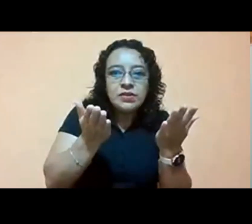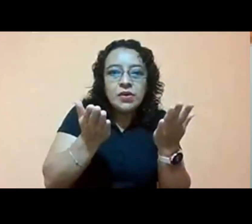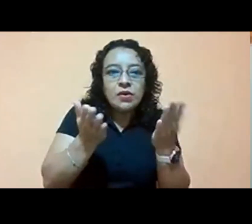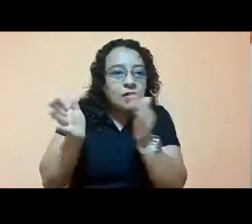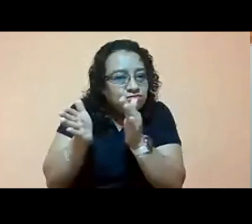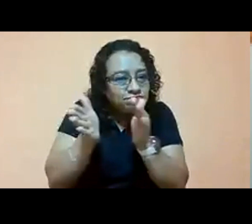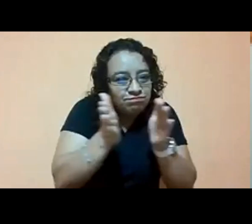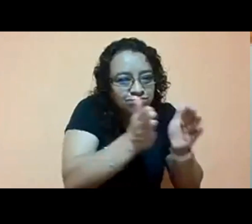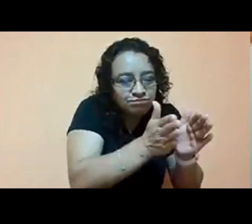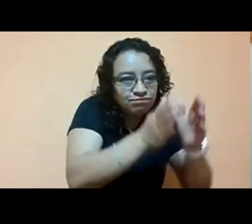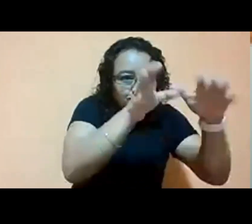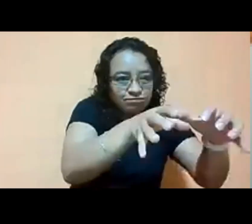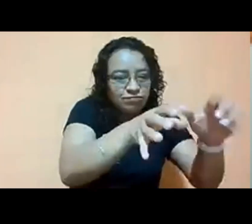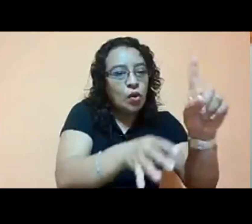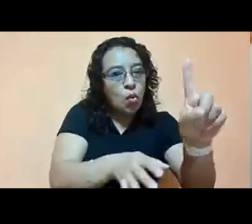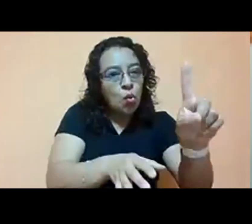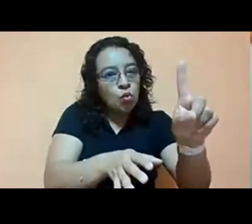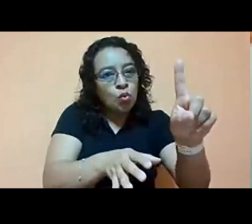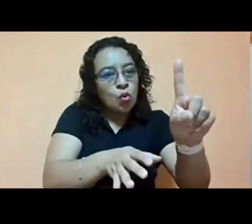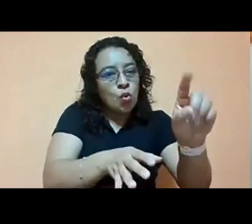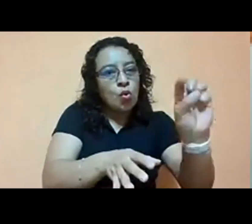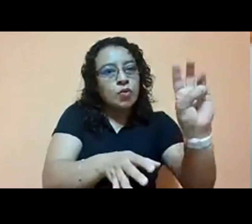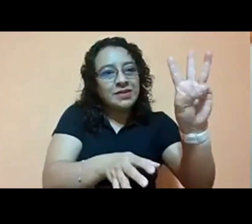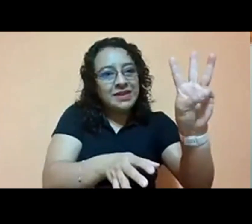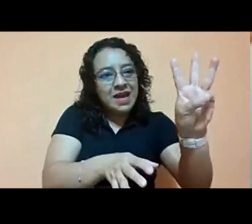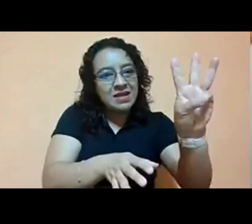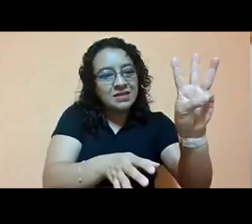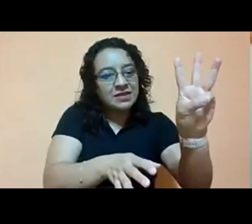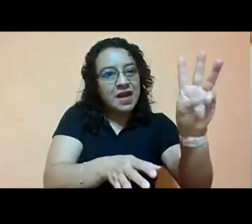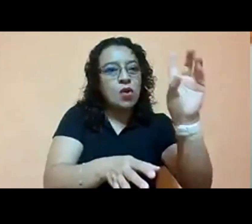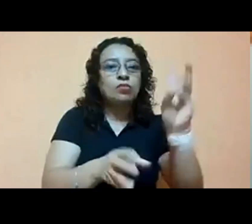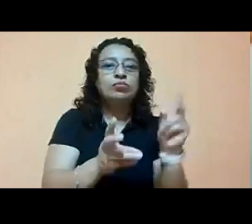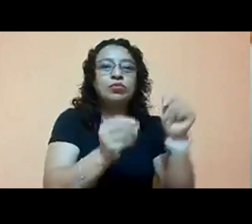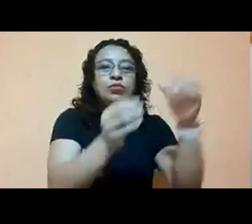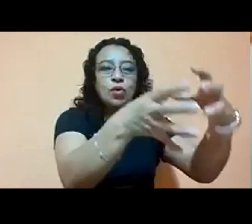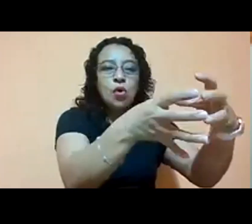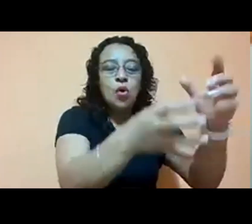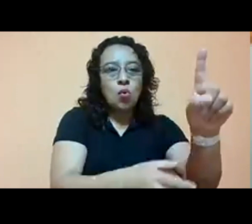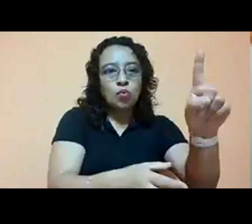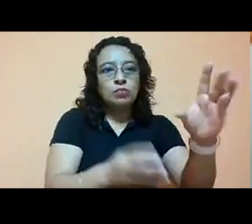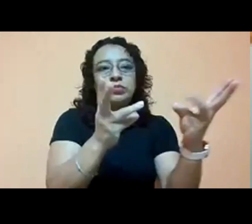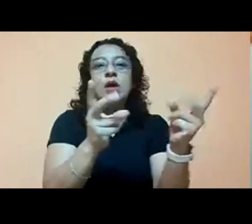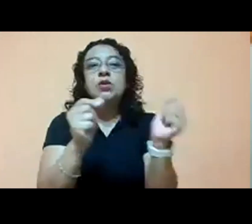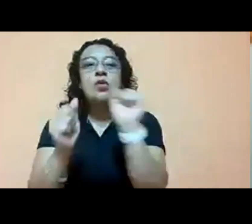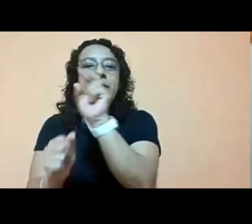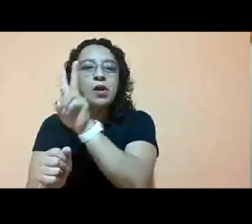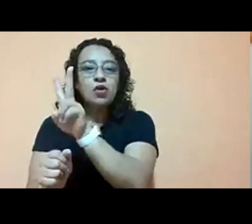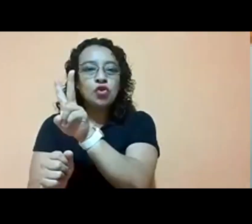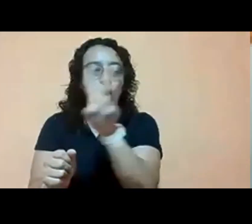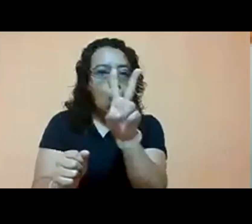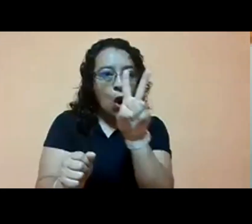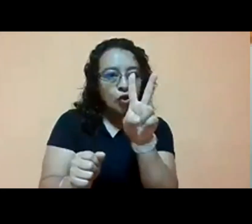adelante hasta tercero y cuarto primaria, sala número 1 y sala número 2 de cuarto